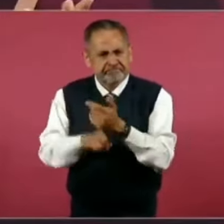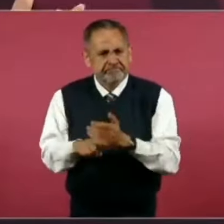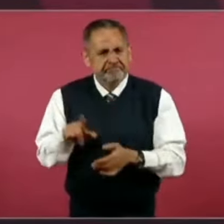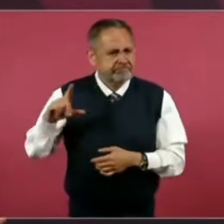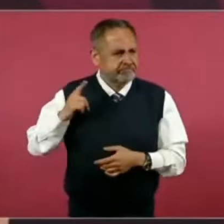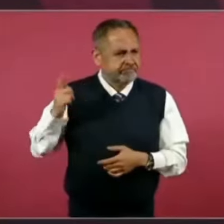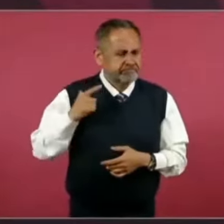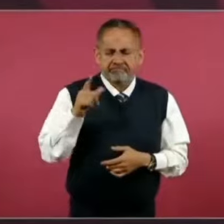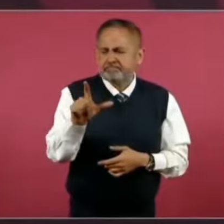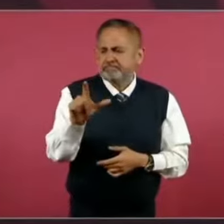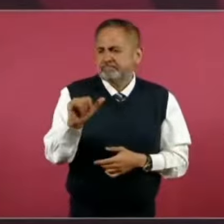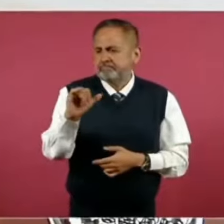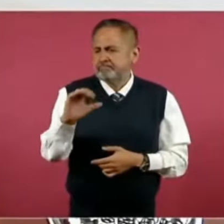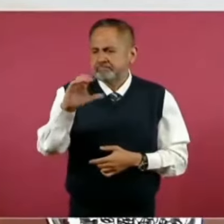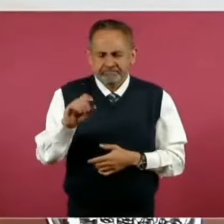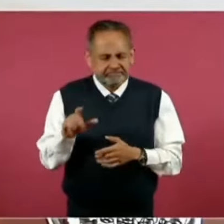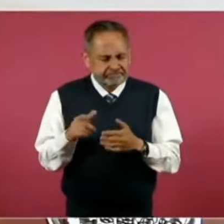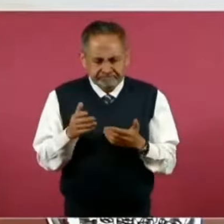no